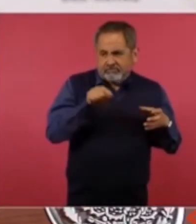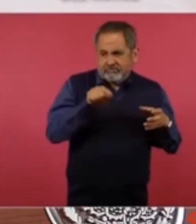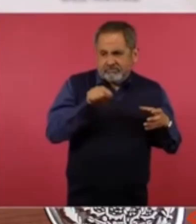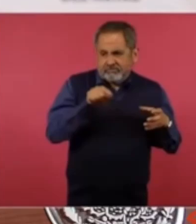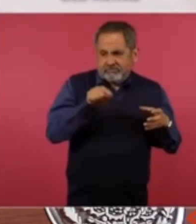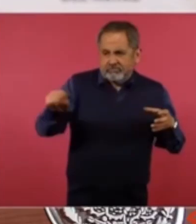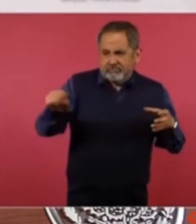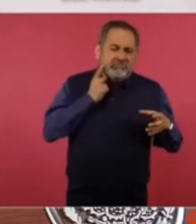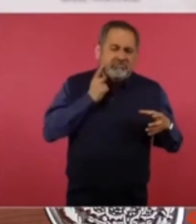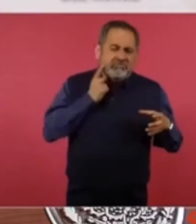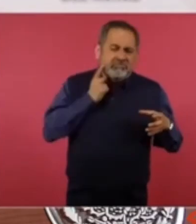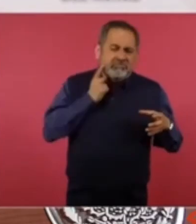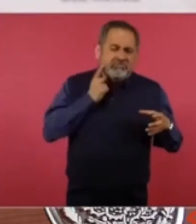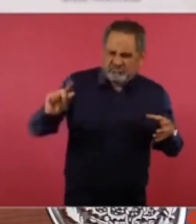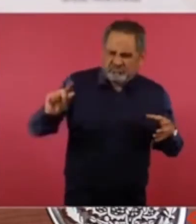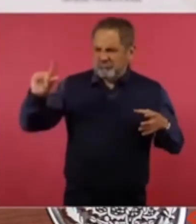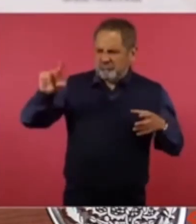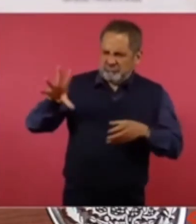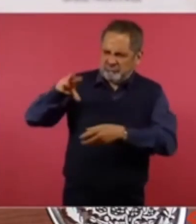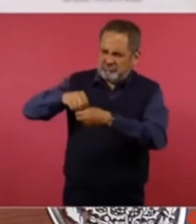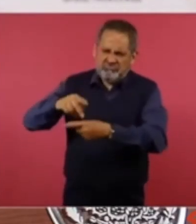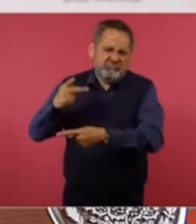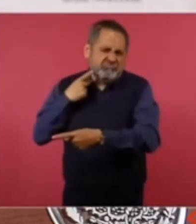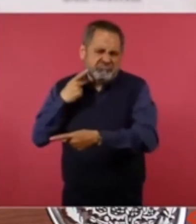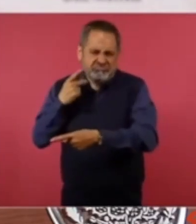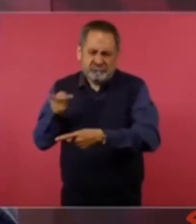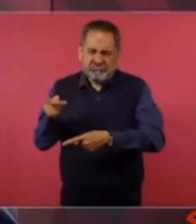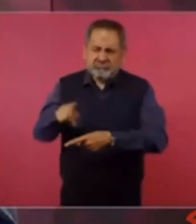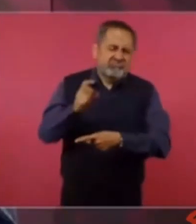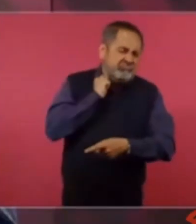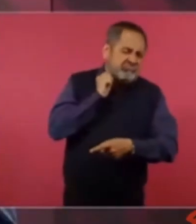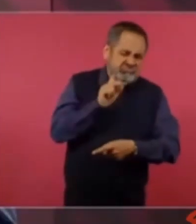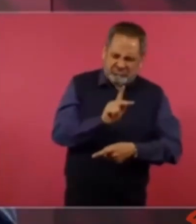profesionales, parlamentarios. No.